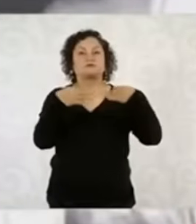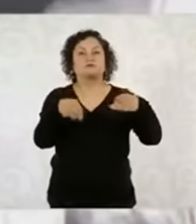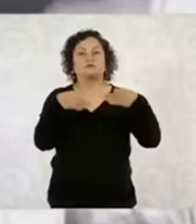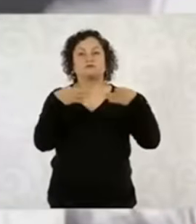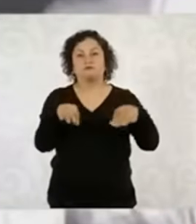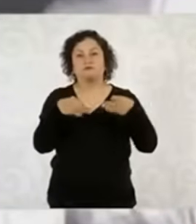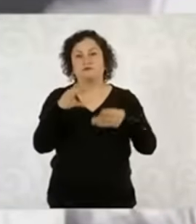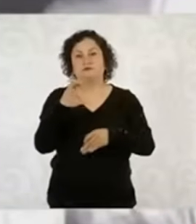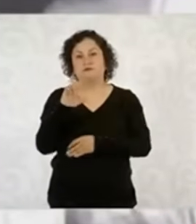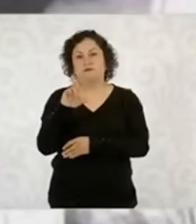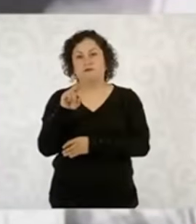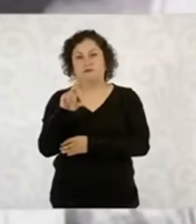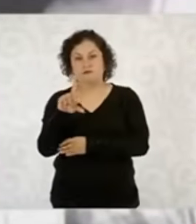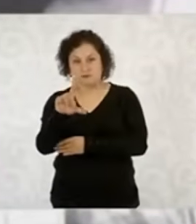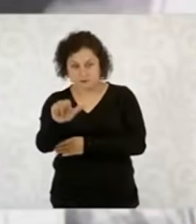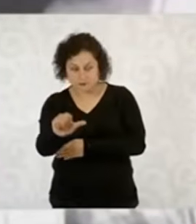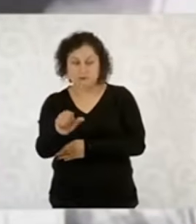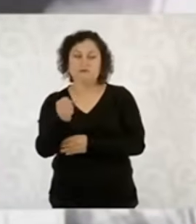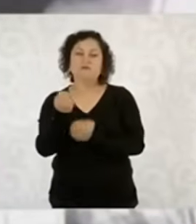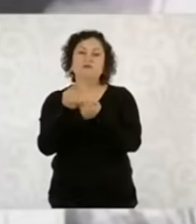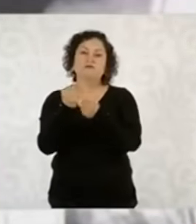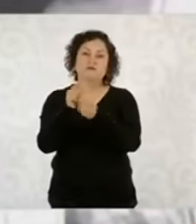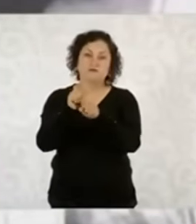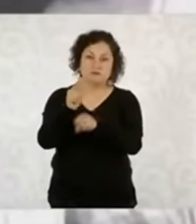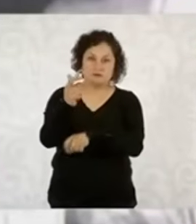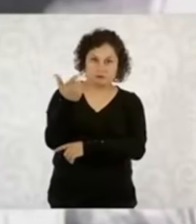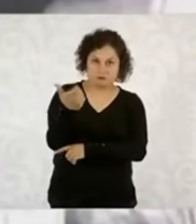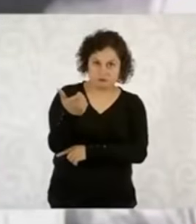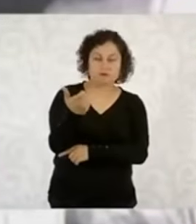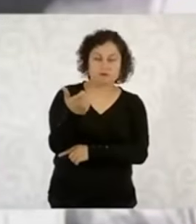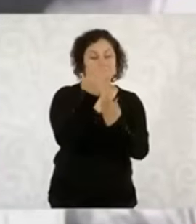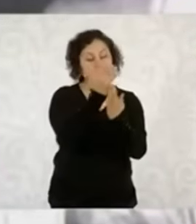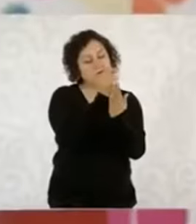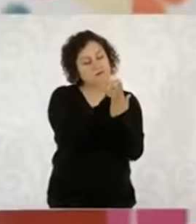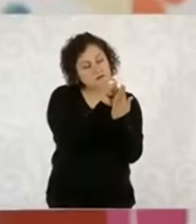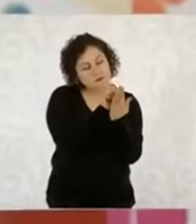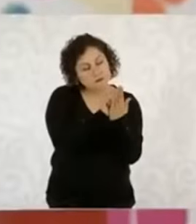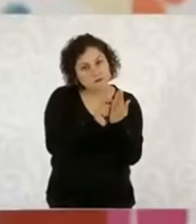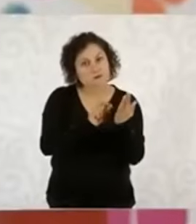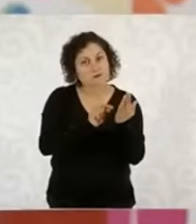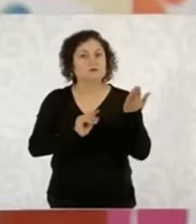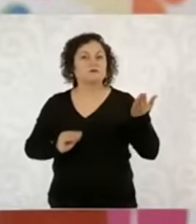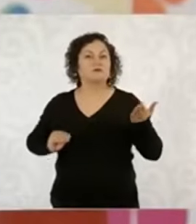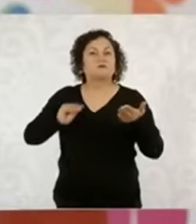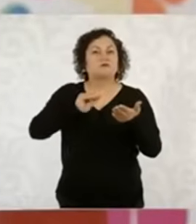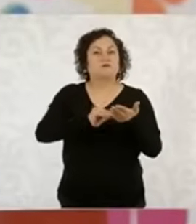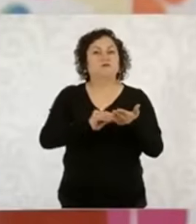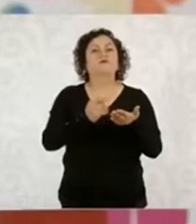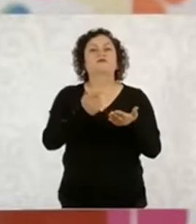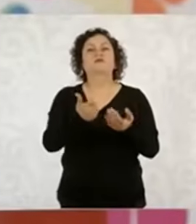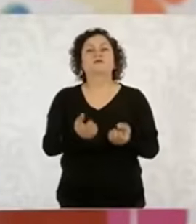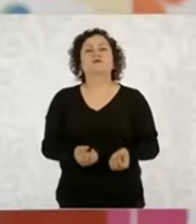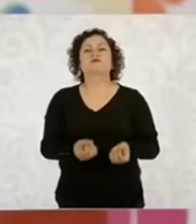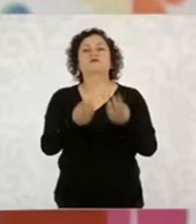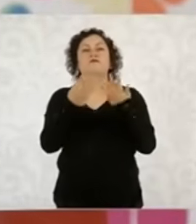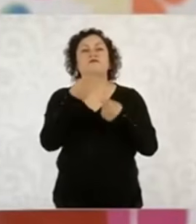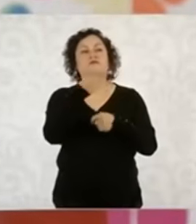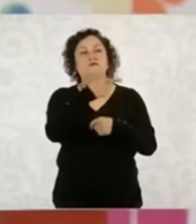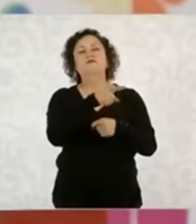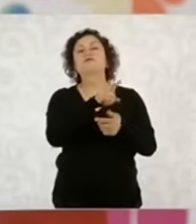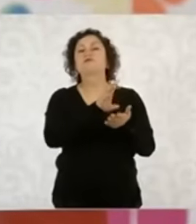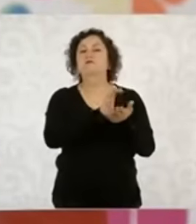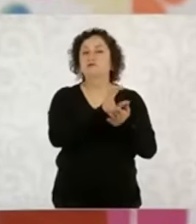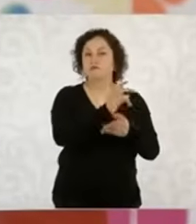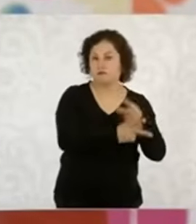ahí se va a definir el monto de subsidio y lo que va a ser de recuperación del crédito.